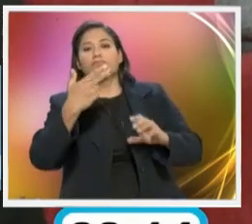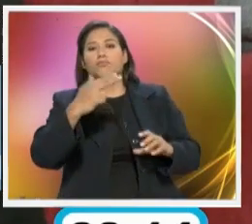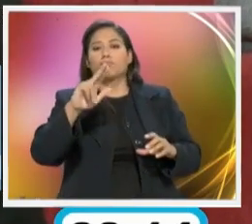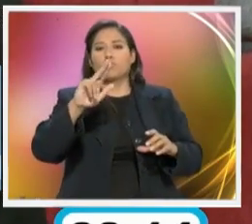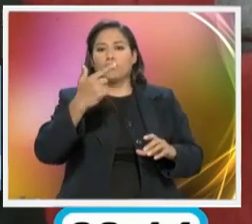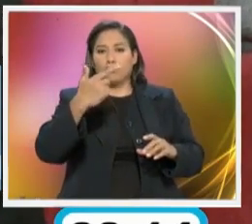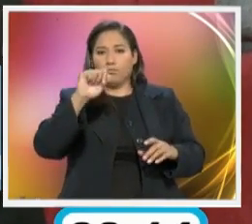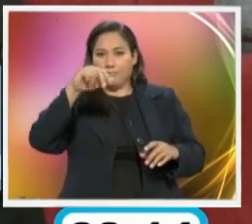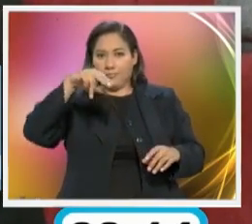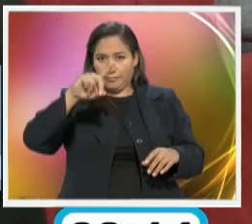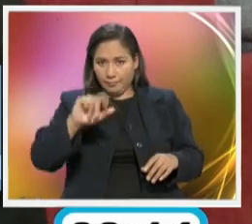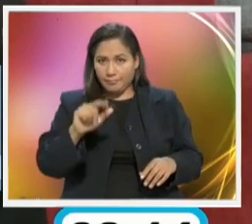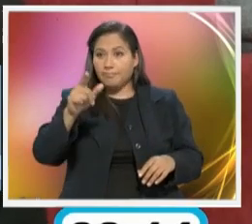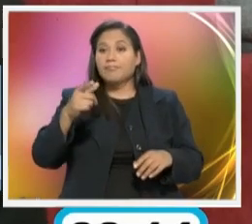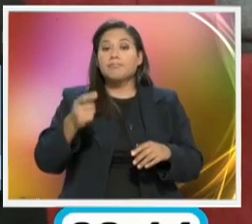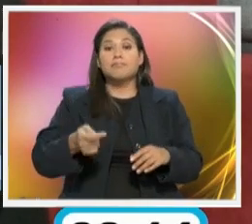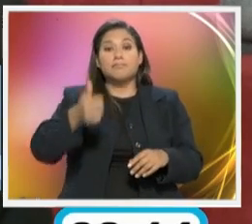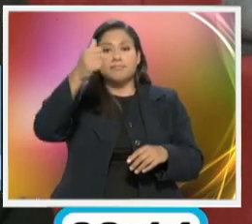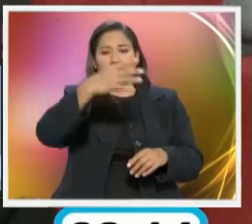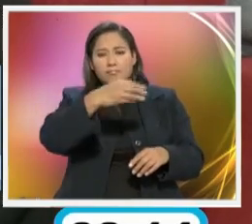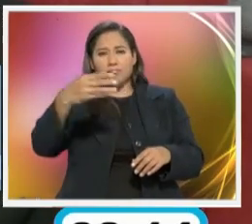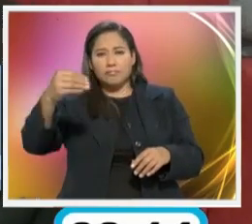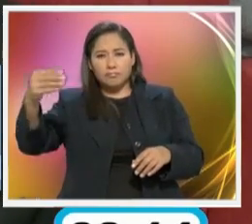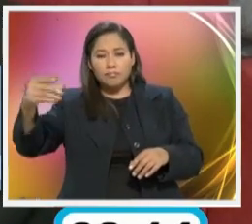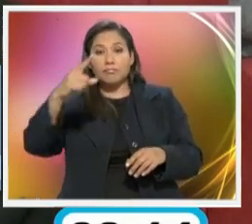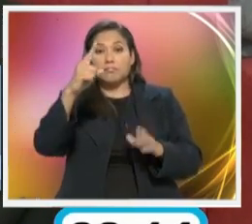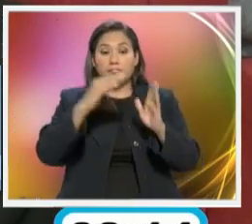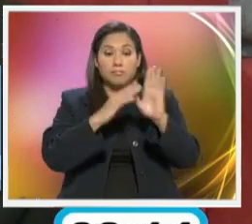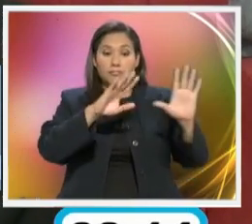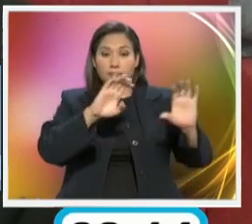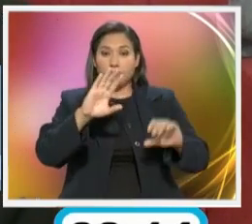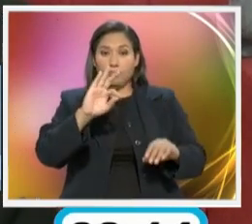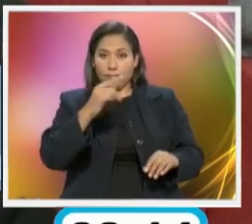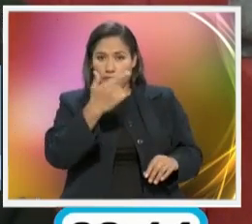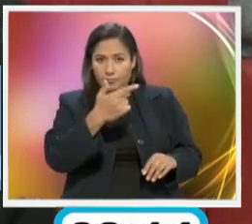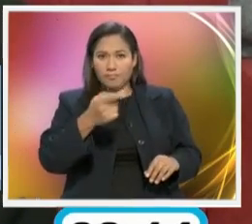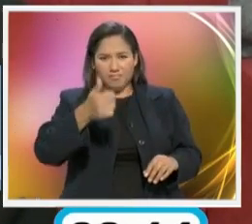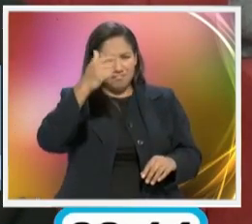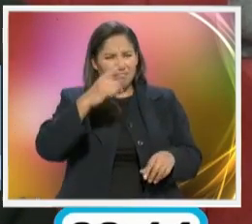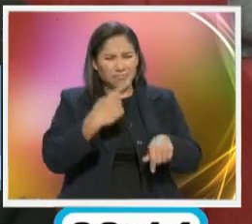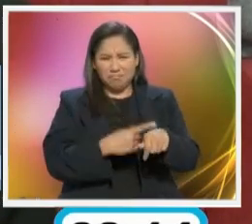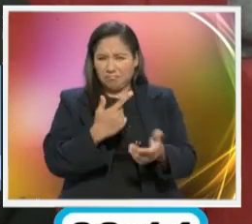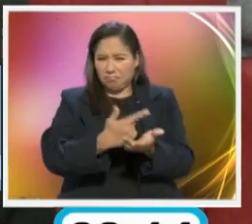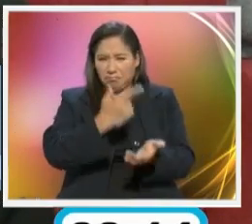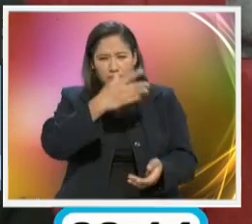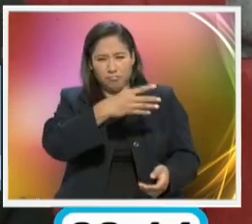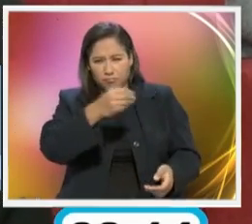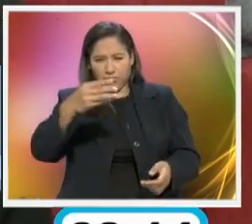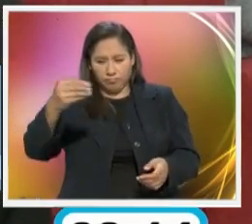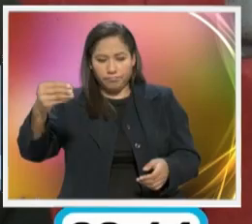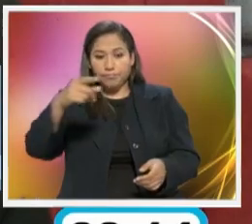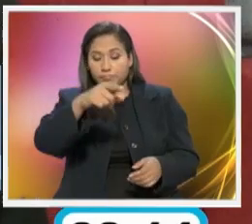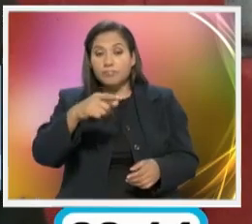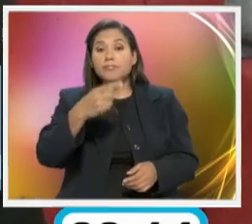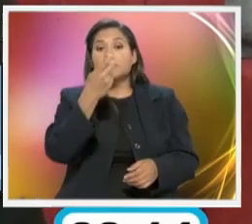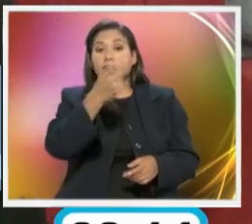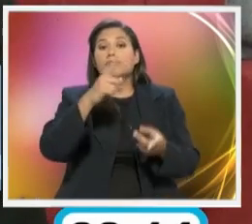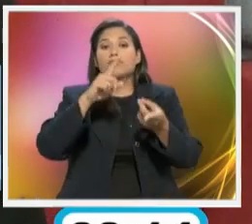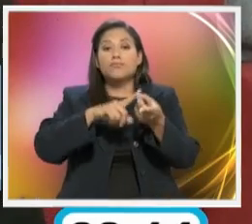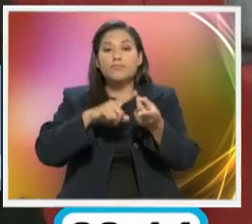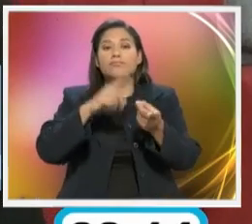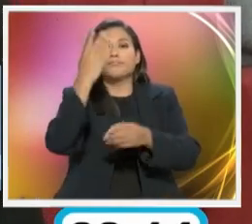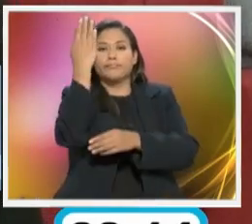en donde se presenta la primera epidemia desde 1947. Esta epidemia se genera en un